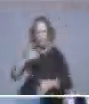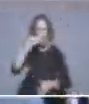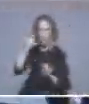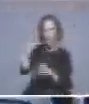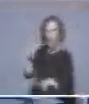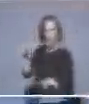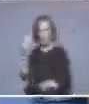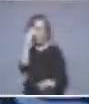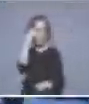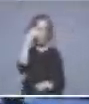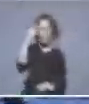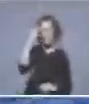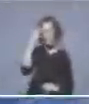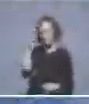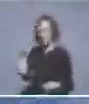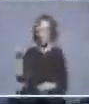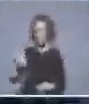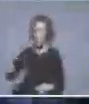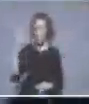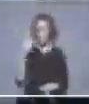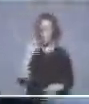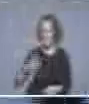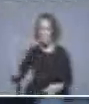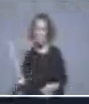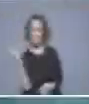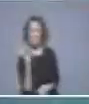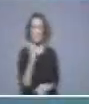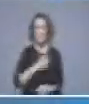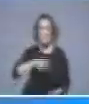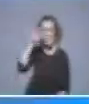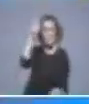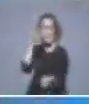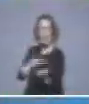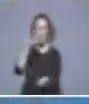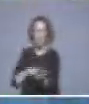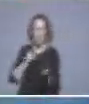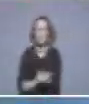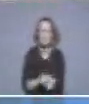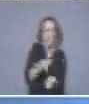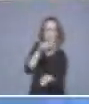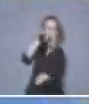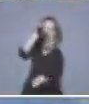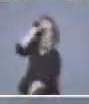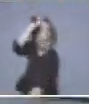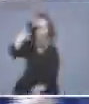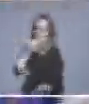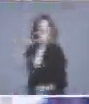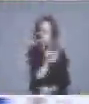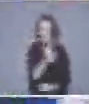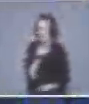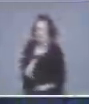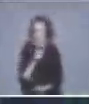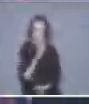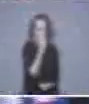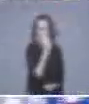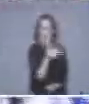banco, experto en el arte de engañar. Con hipotecas desorbitadas, que a mi leurista le